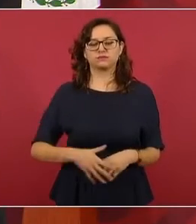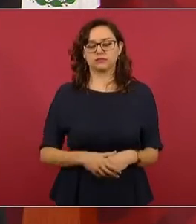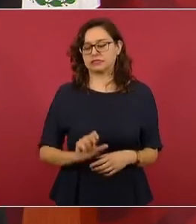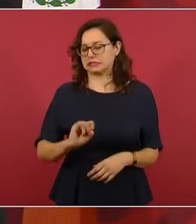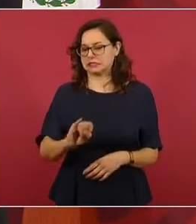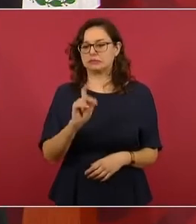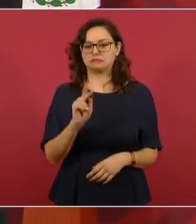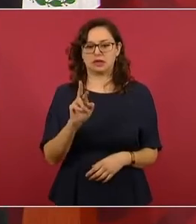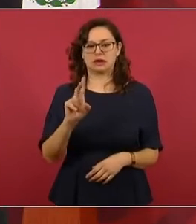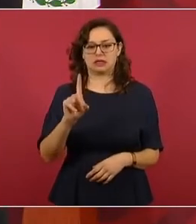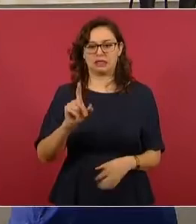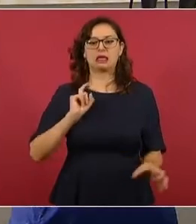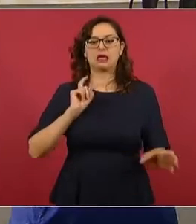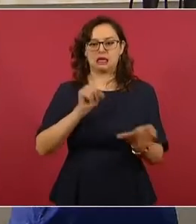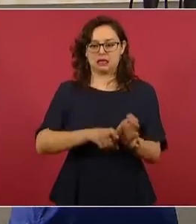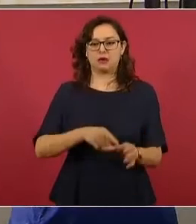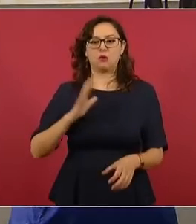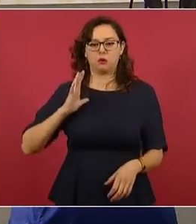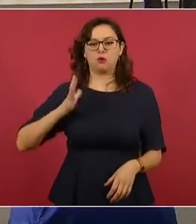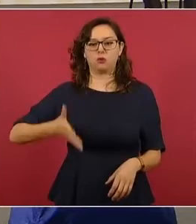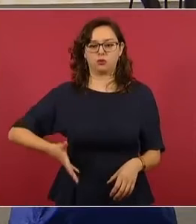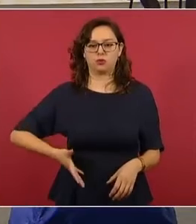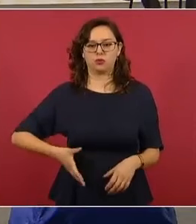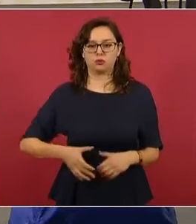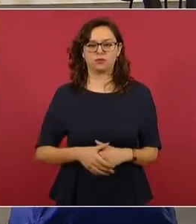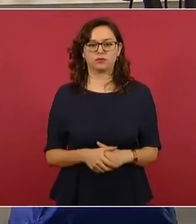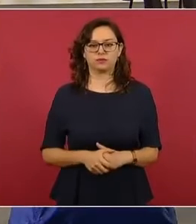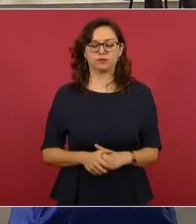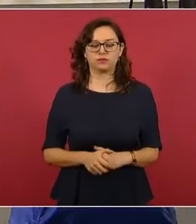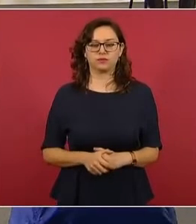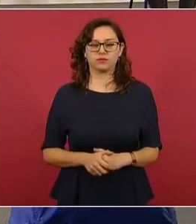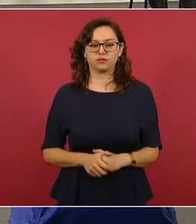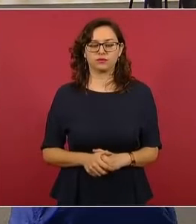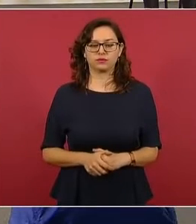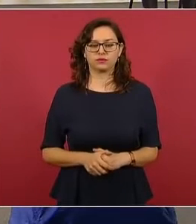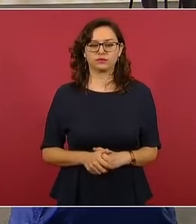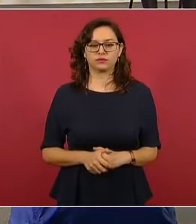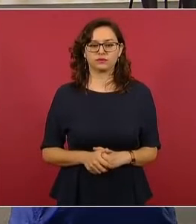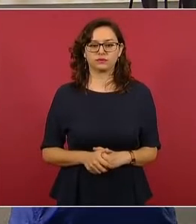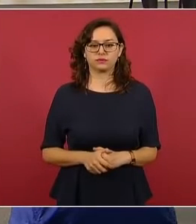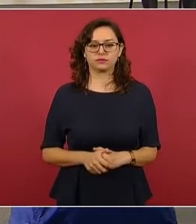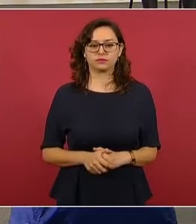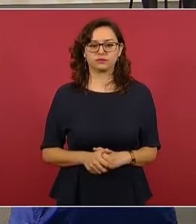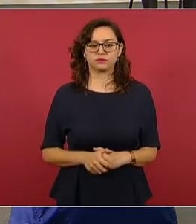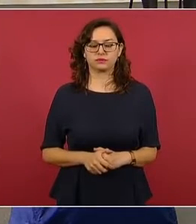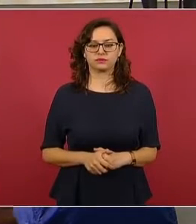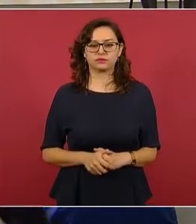representar a mi partido, el Revolucionario. Bueno.